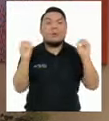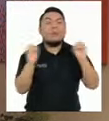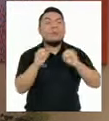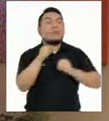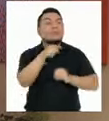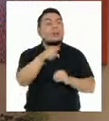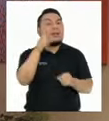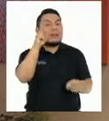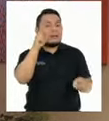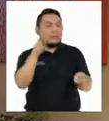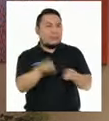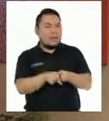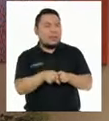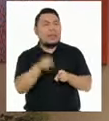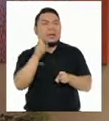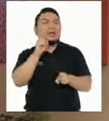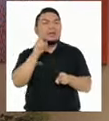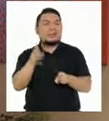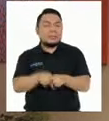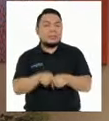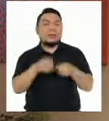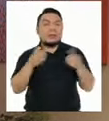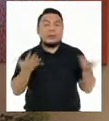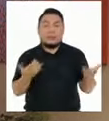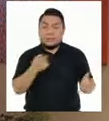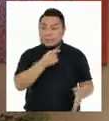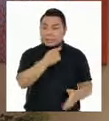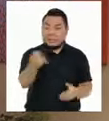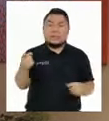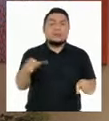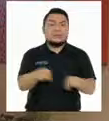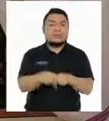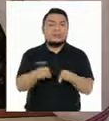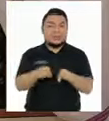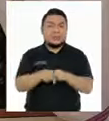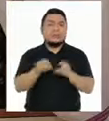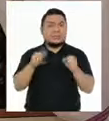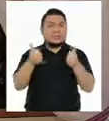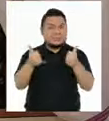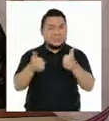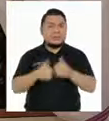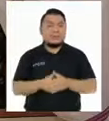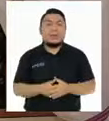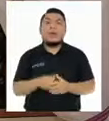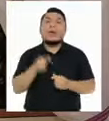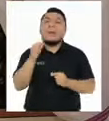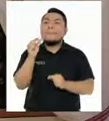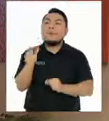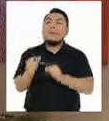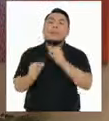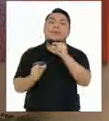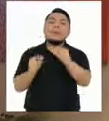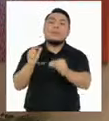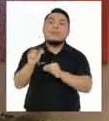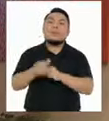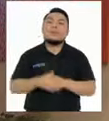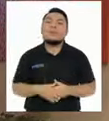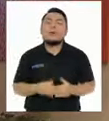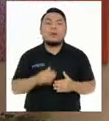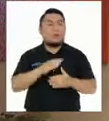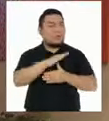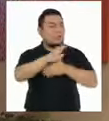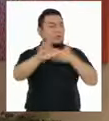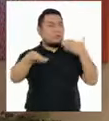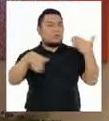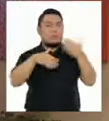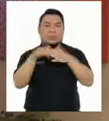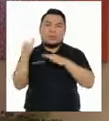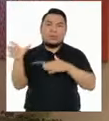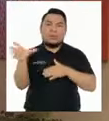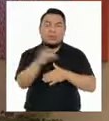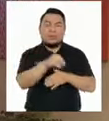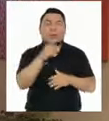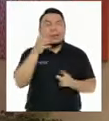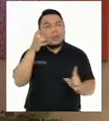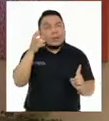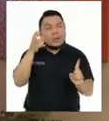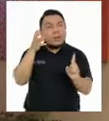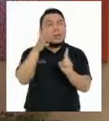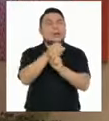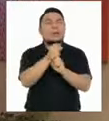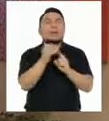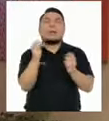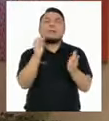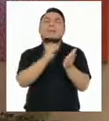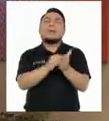hermana o hermano. Eso también está bien. Poco a poco, todas y todos irán logrando hacer